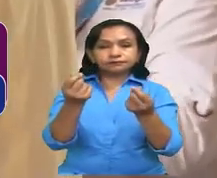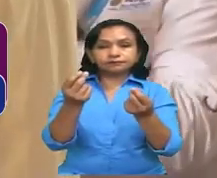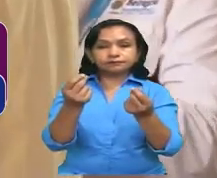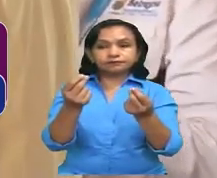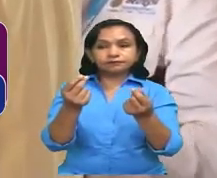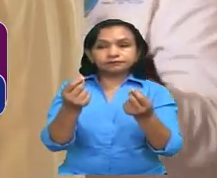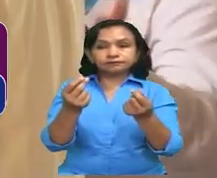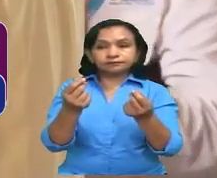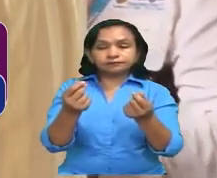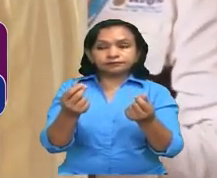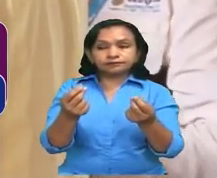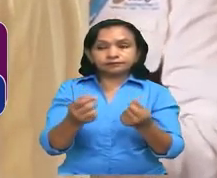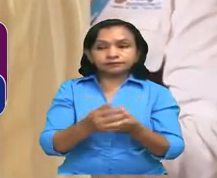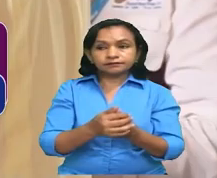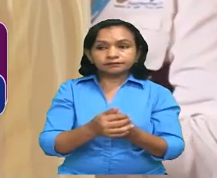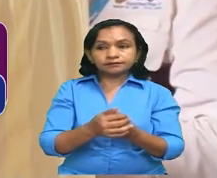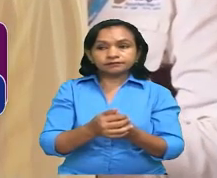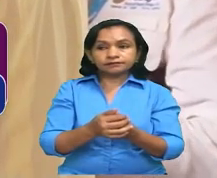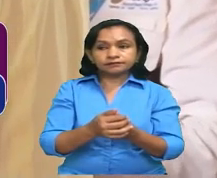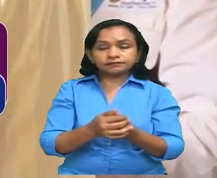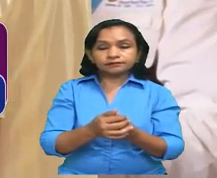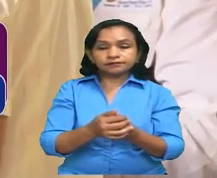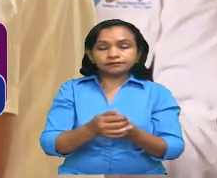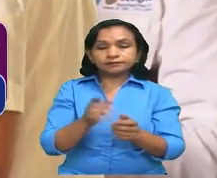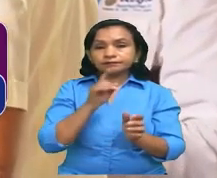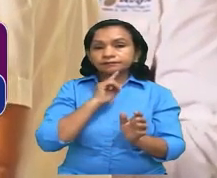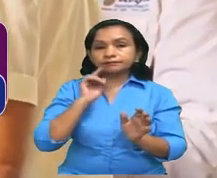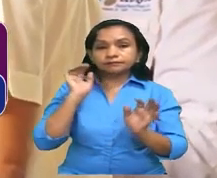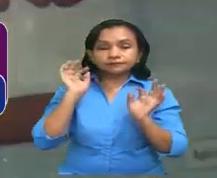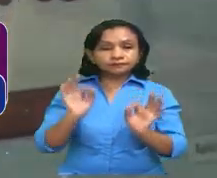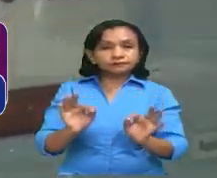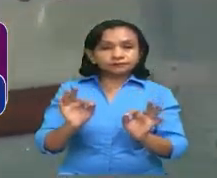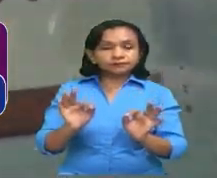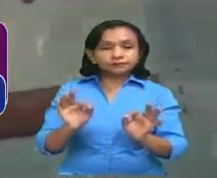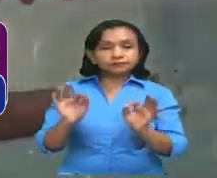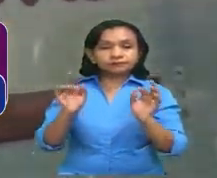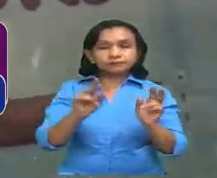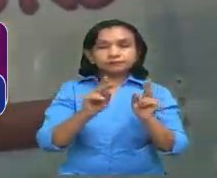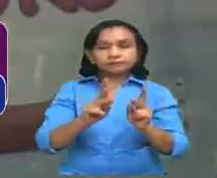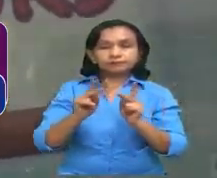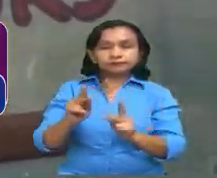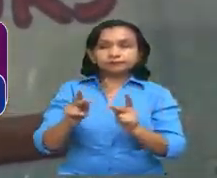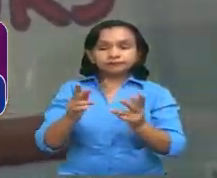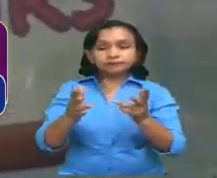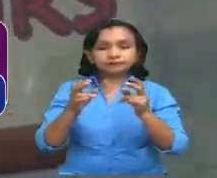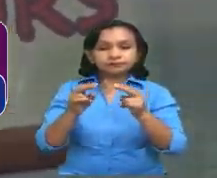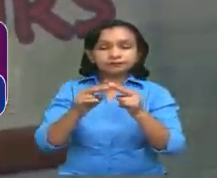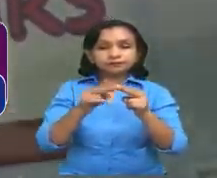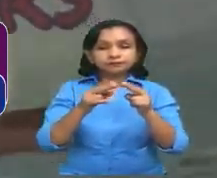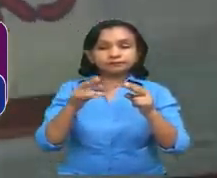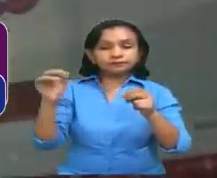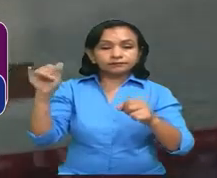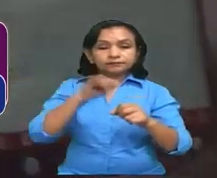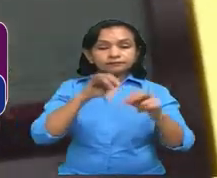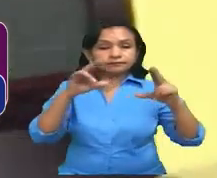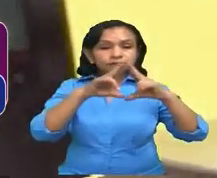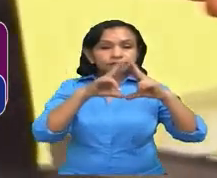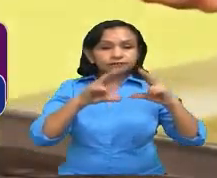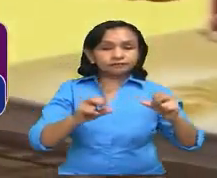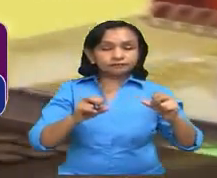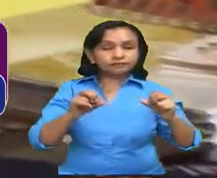estas empresas mayoristas de otros países. Pero cuando hablamos, por ejemplo, algo que mencionaba don Leonardo, como